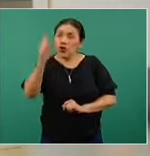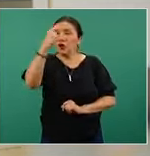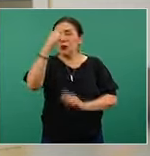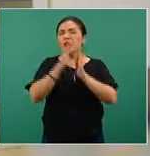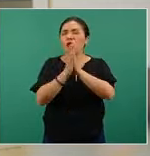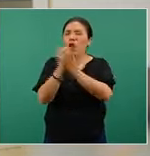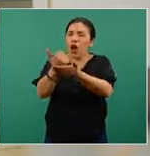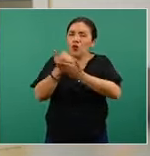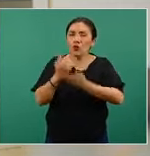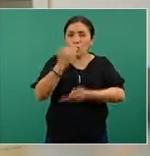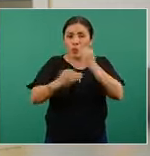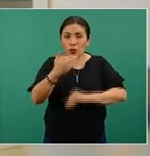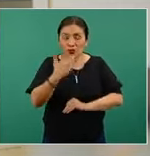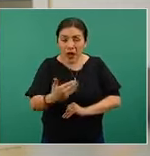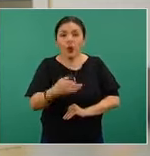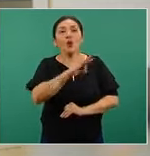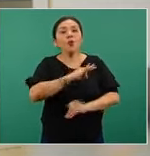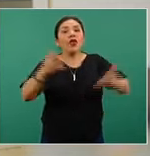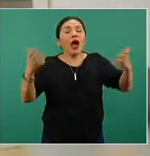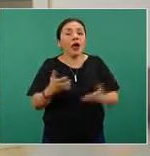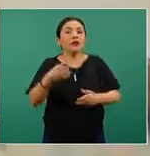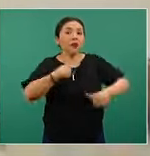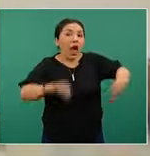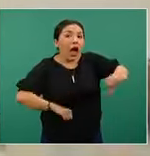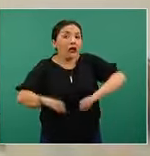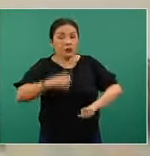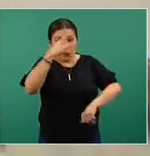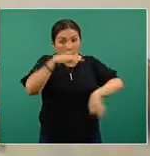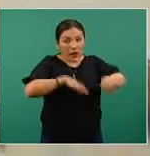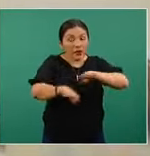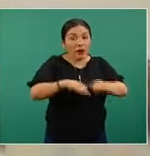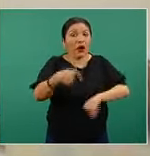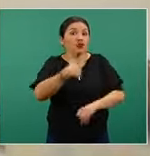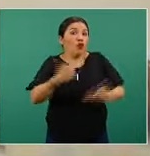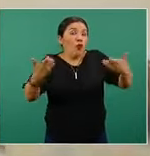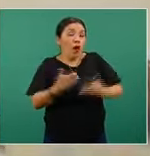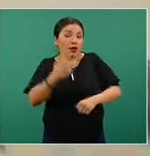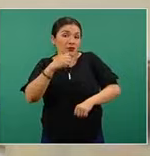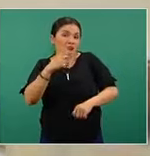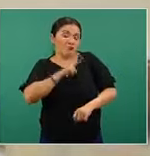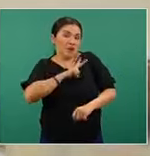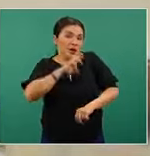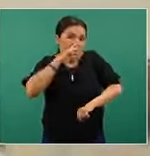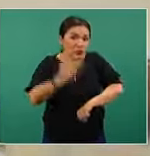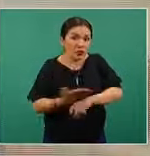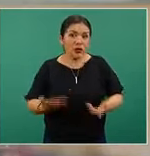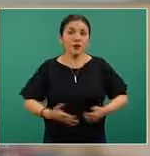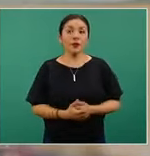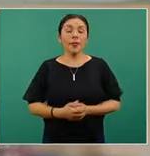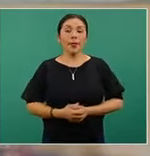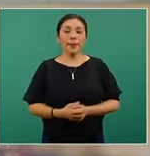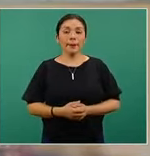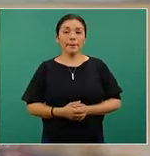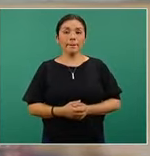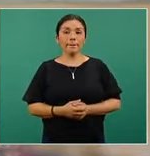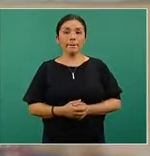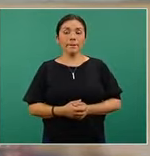y podamos realizar todas las actividades que tal están a nuestras manos desde que salimos de